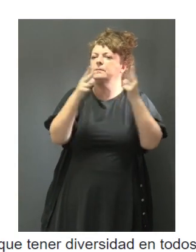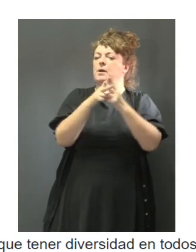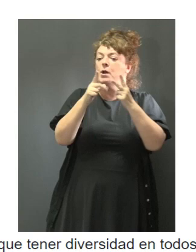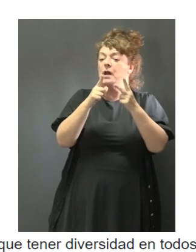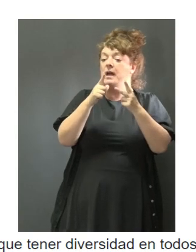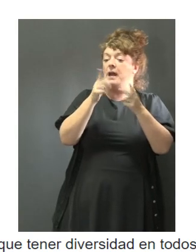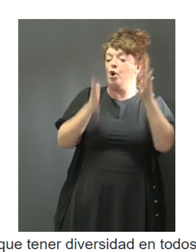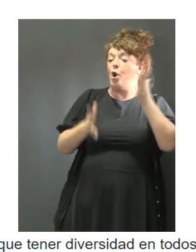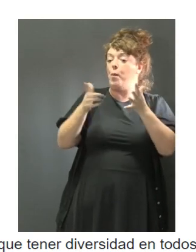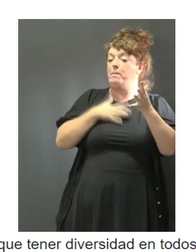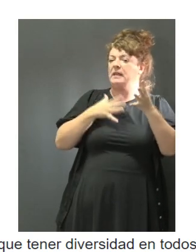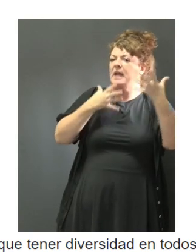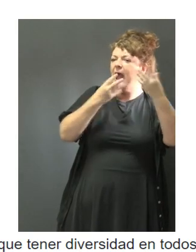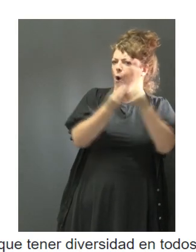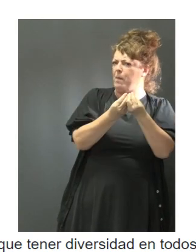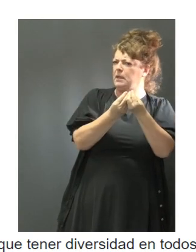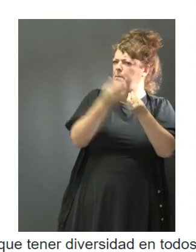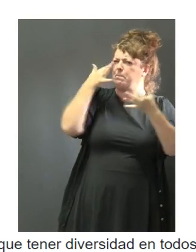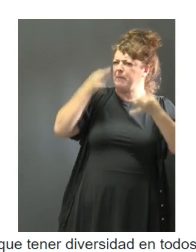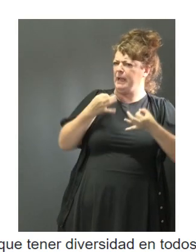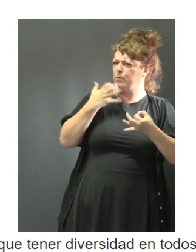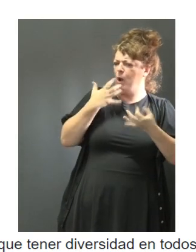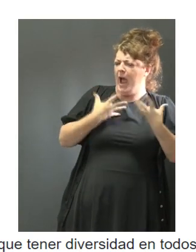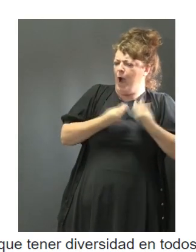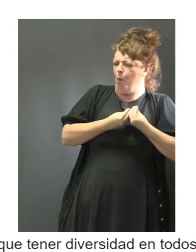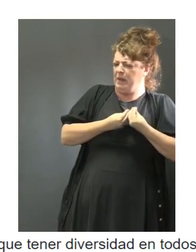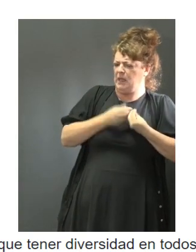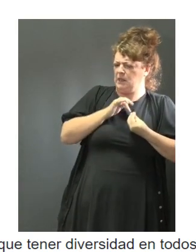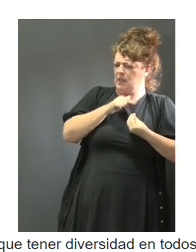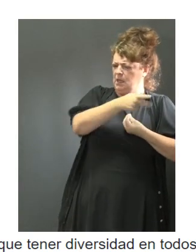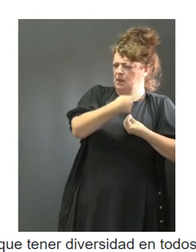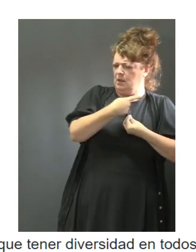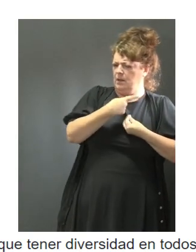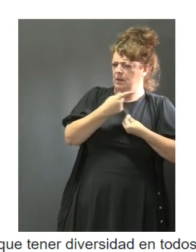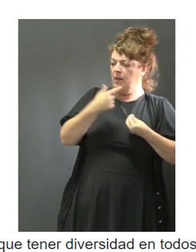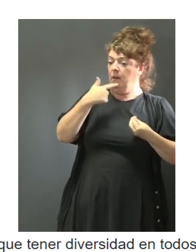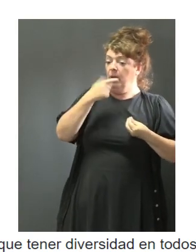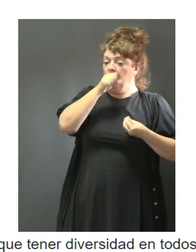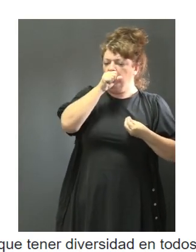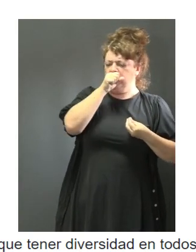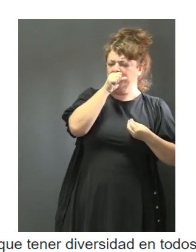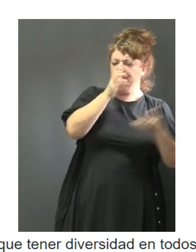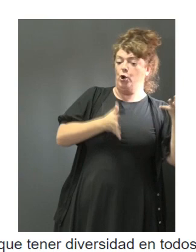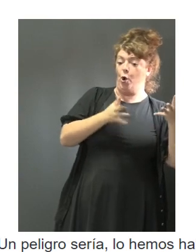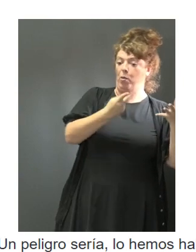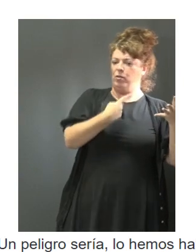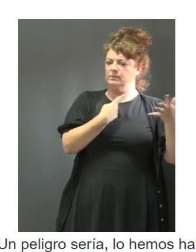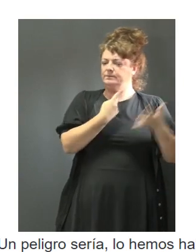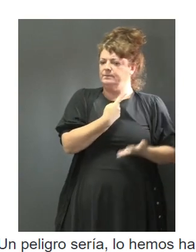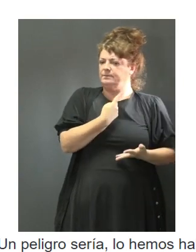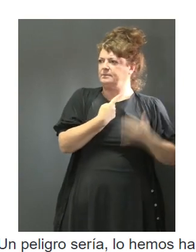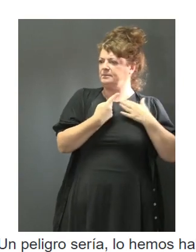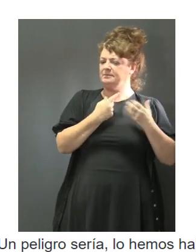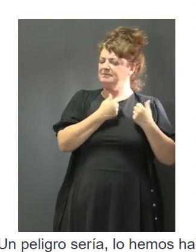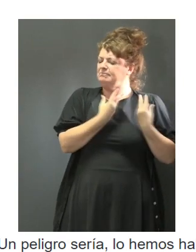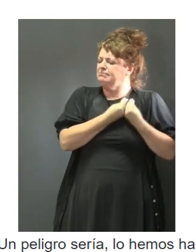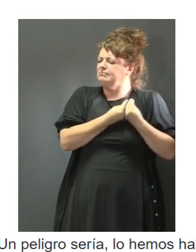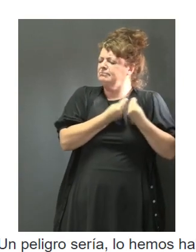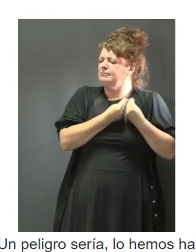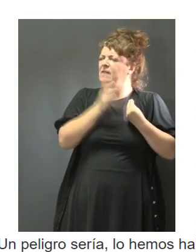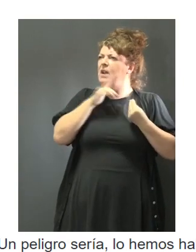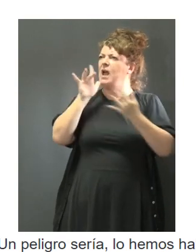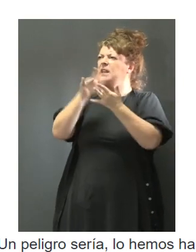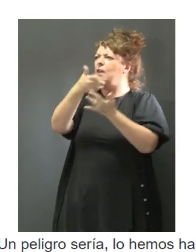acompañante, ¿no? Que eso también tiene un peligro, porque puede ocurrir que eso haga que aumente tu soledad, o sea, tu falta de interacción con otros.